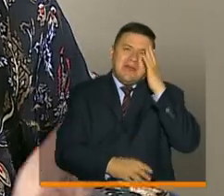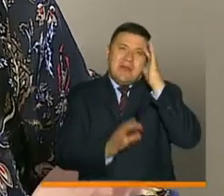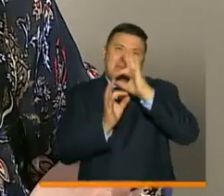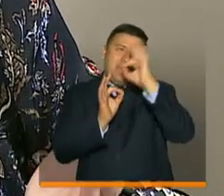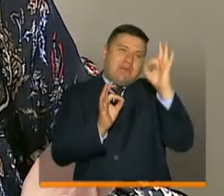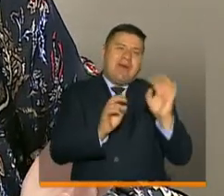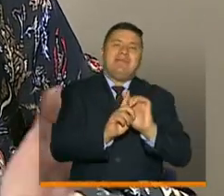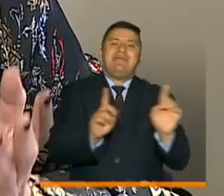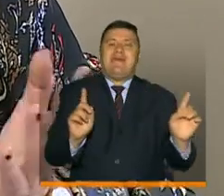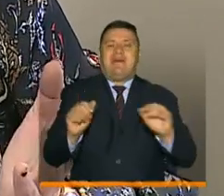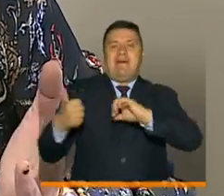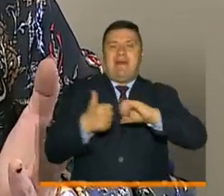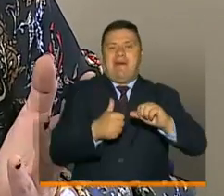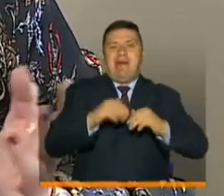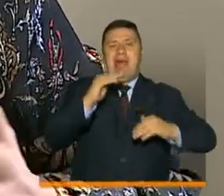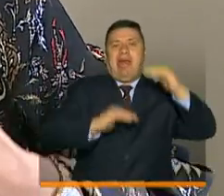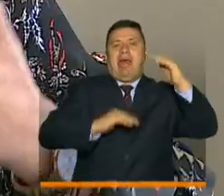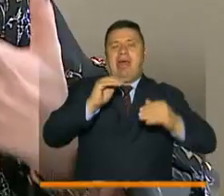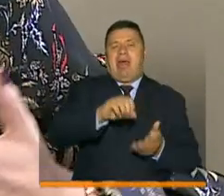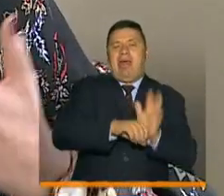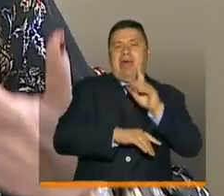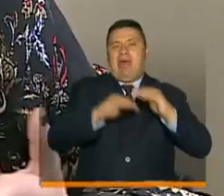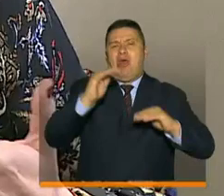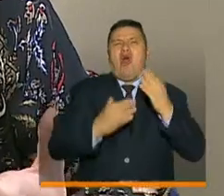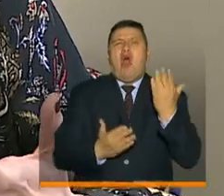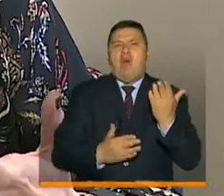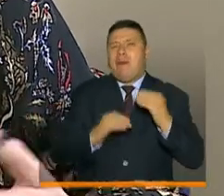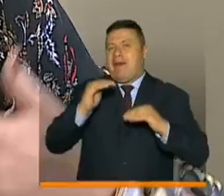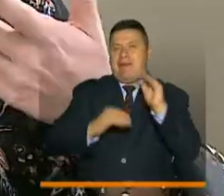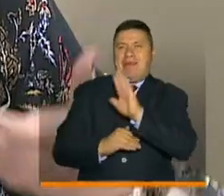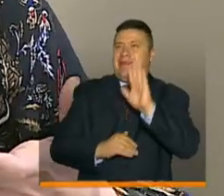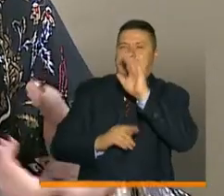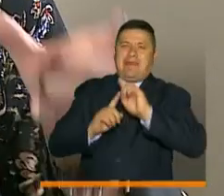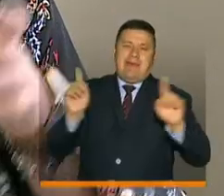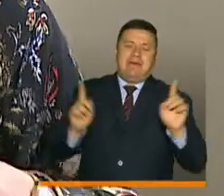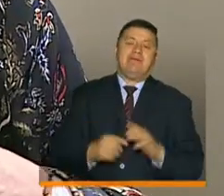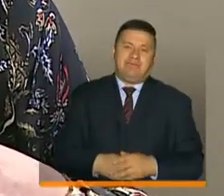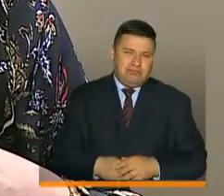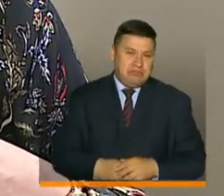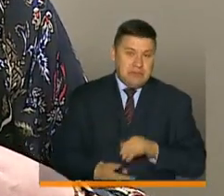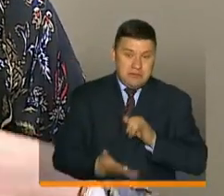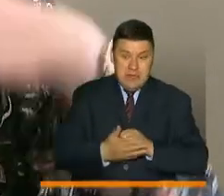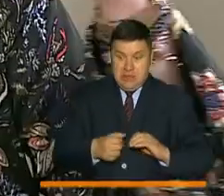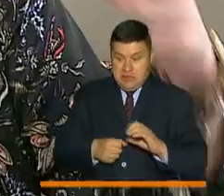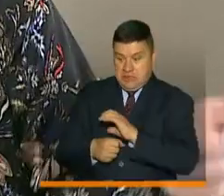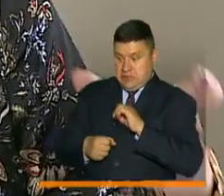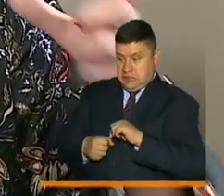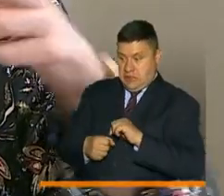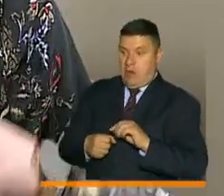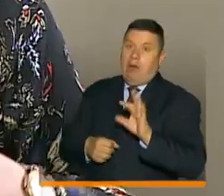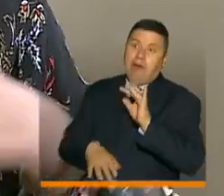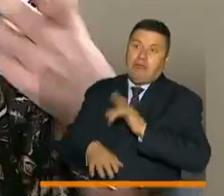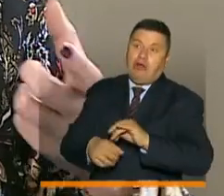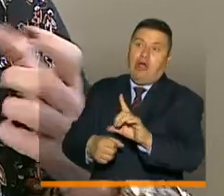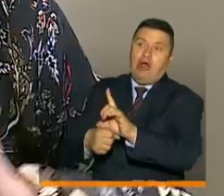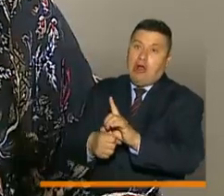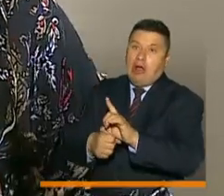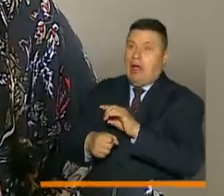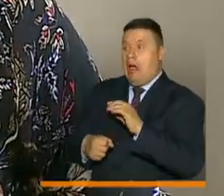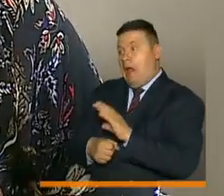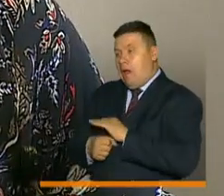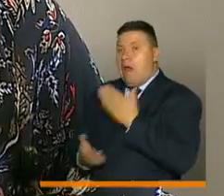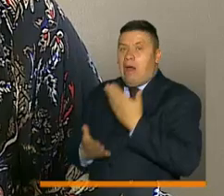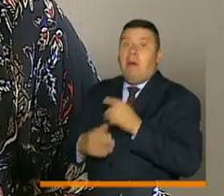tiene una variación, digamos, de cómo se comporta la pandemia. Incluso en una misma ciudad puede tener localidades o espacios que